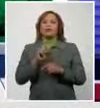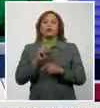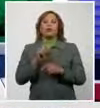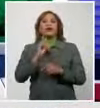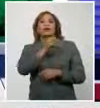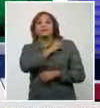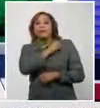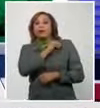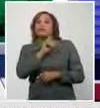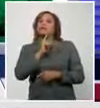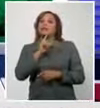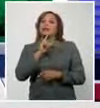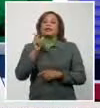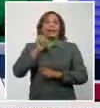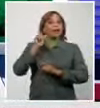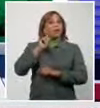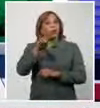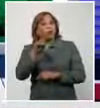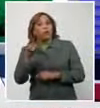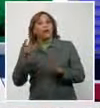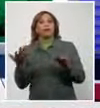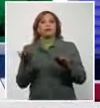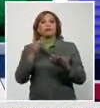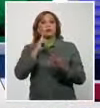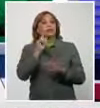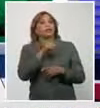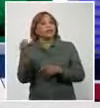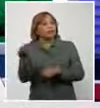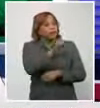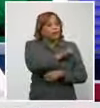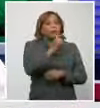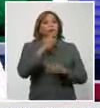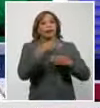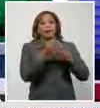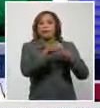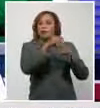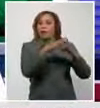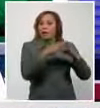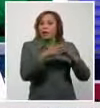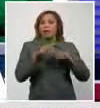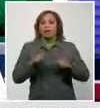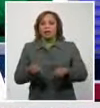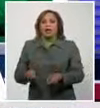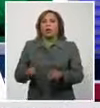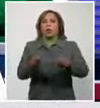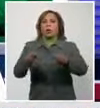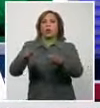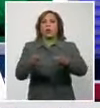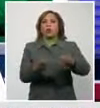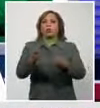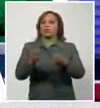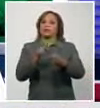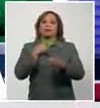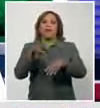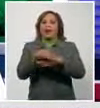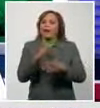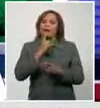atención. Oye, lleva a tu hijo para tu casa, no tienes que andar con él en la calle.